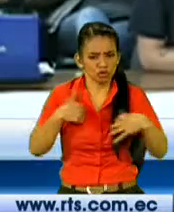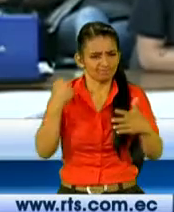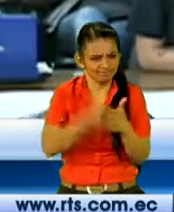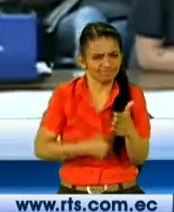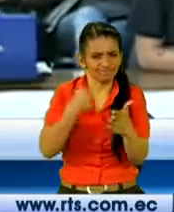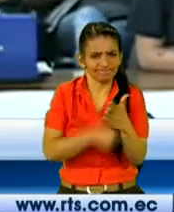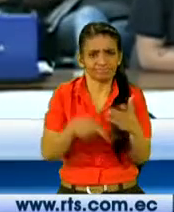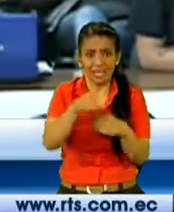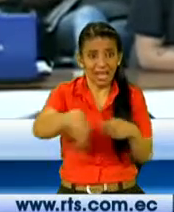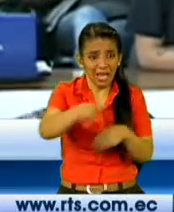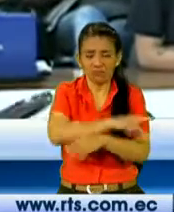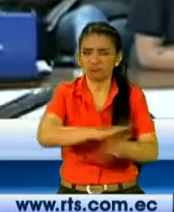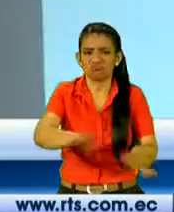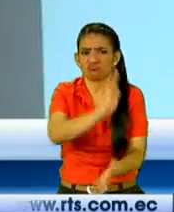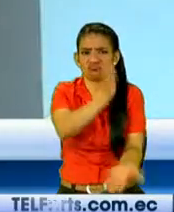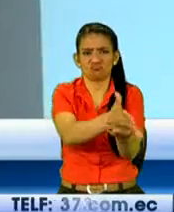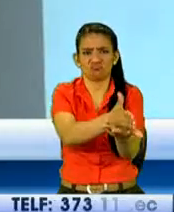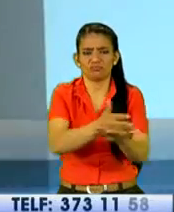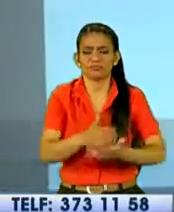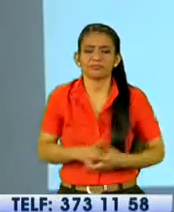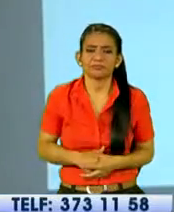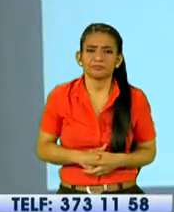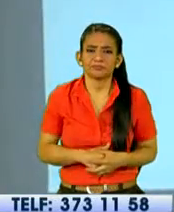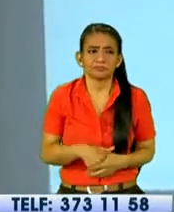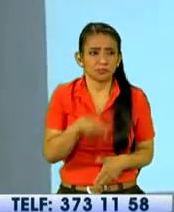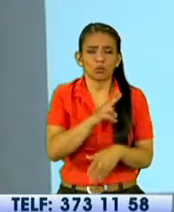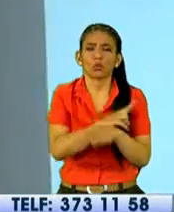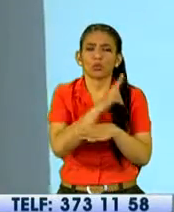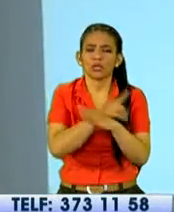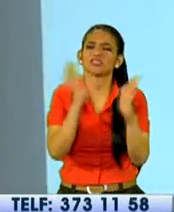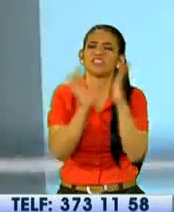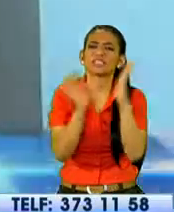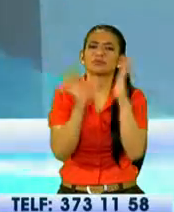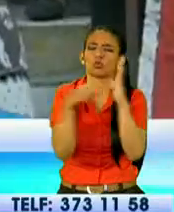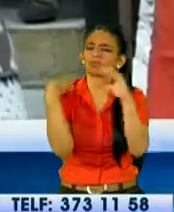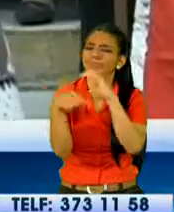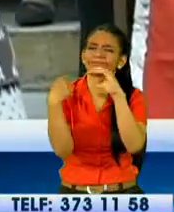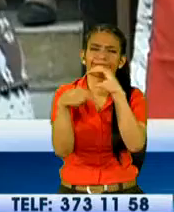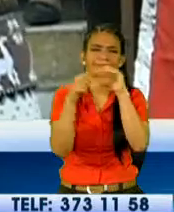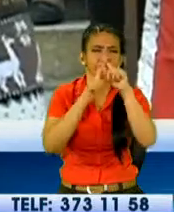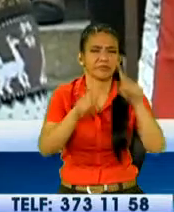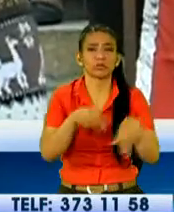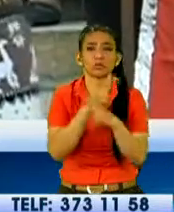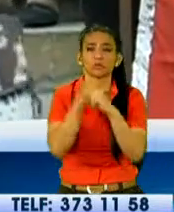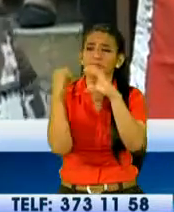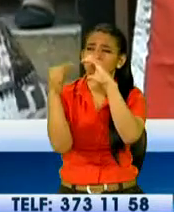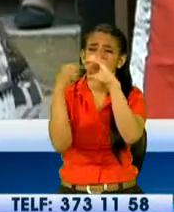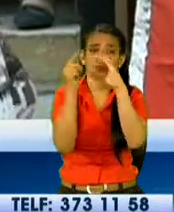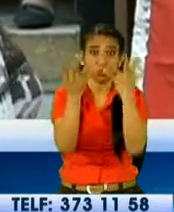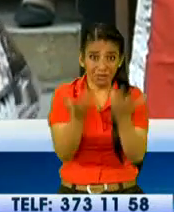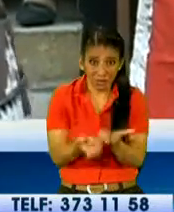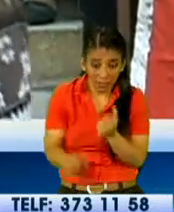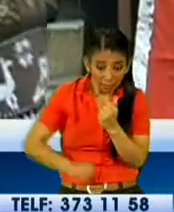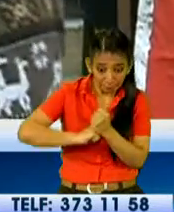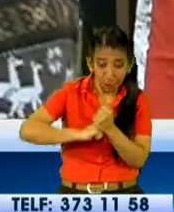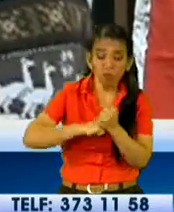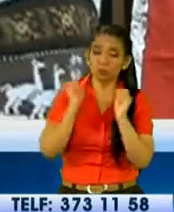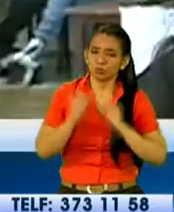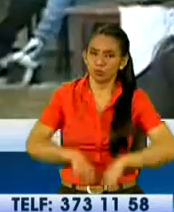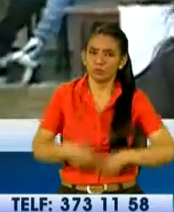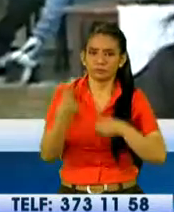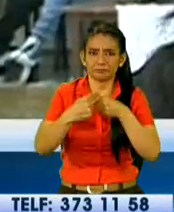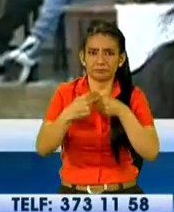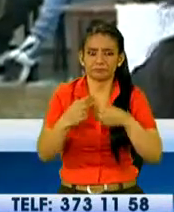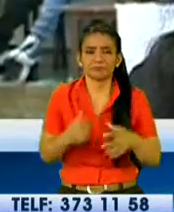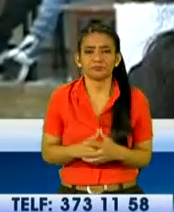y la feria no va a suceder. Usarán las redes sociales como plataforma para convocar a los que quieran unirse a esta causa.